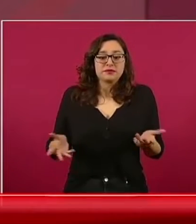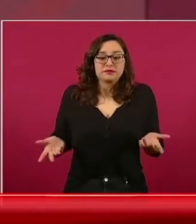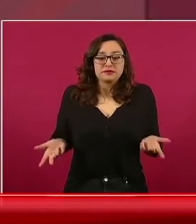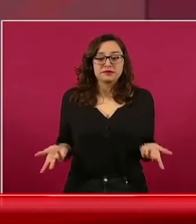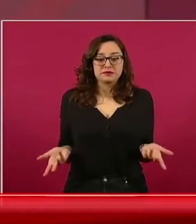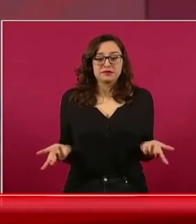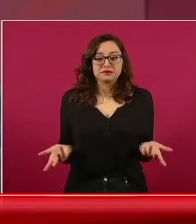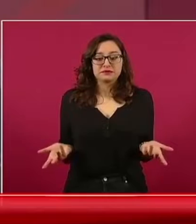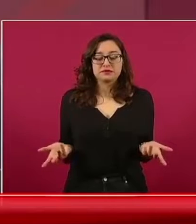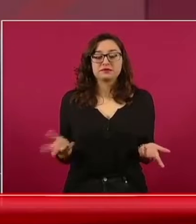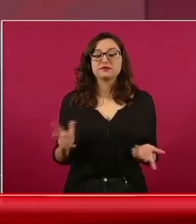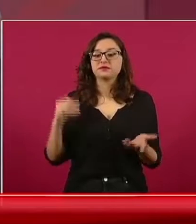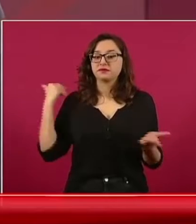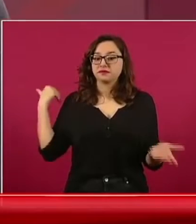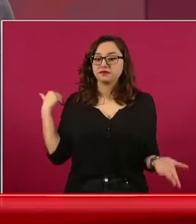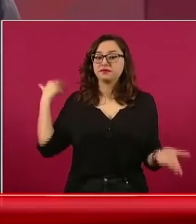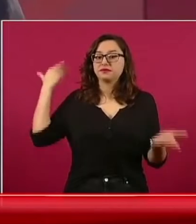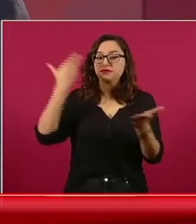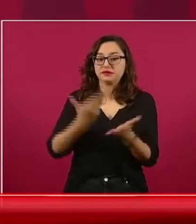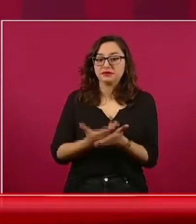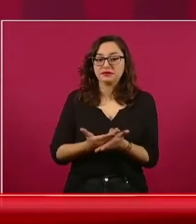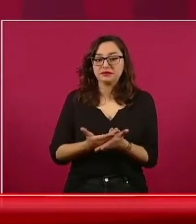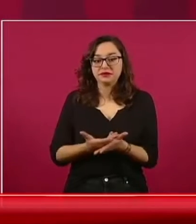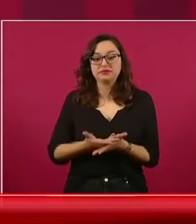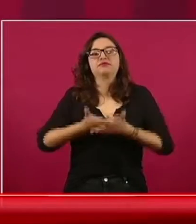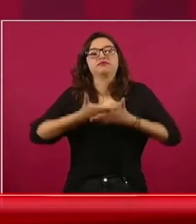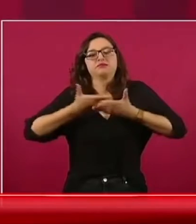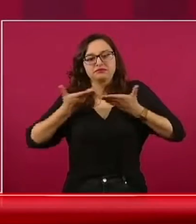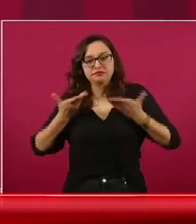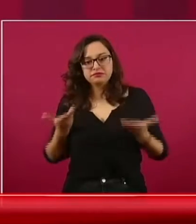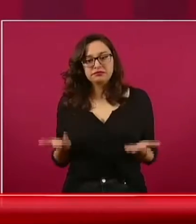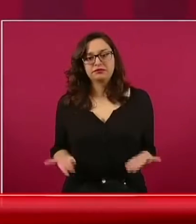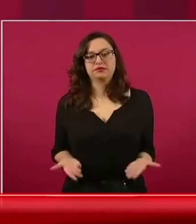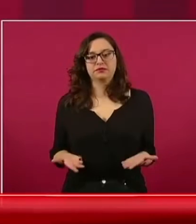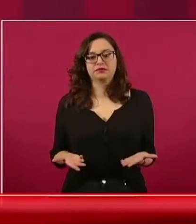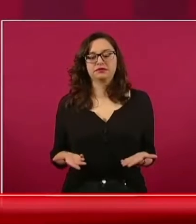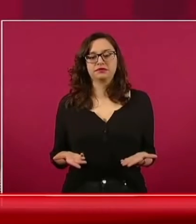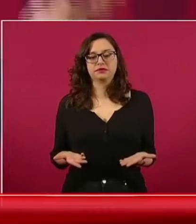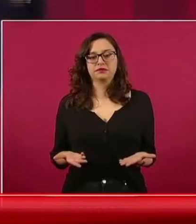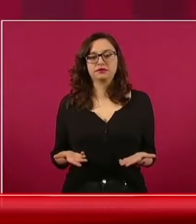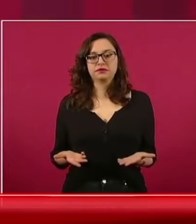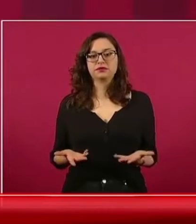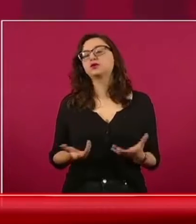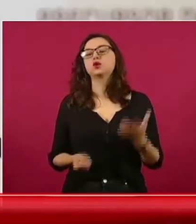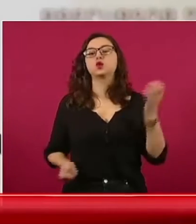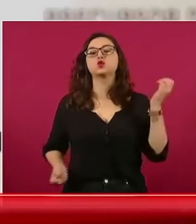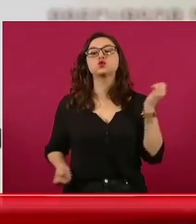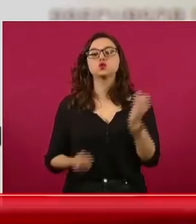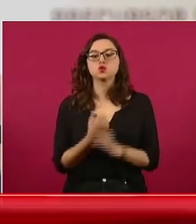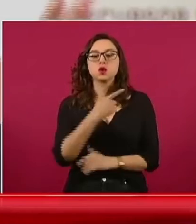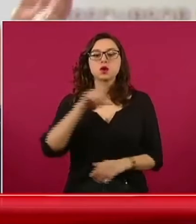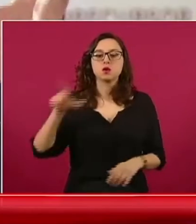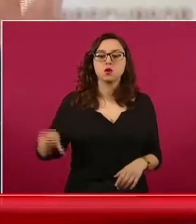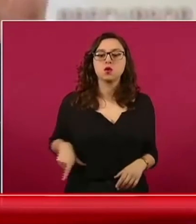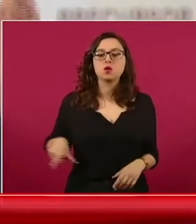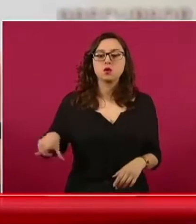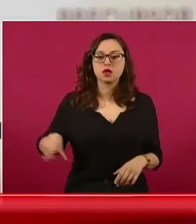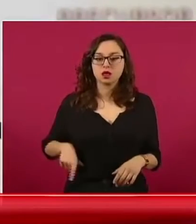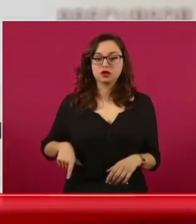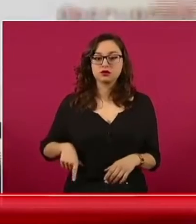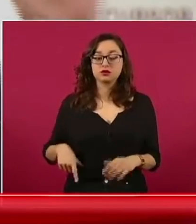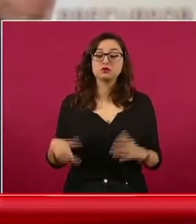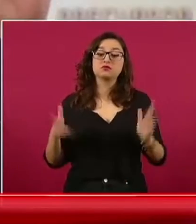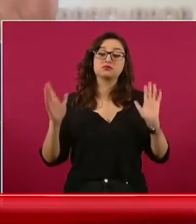es hasta ahora que con este cambio hay la